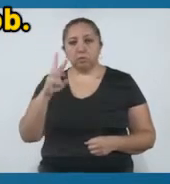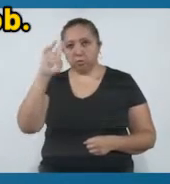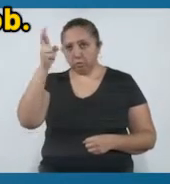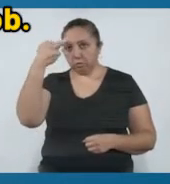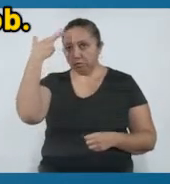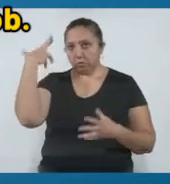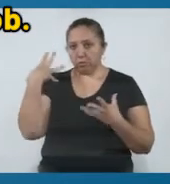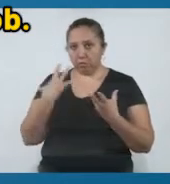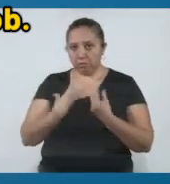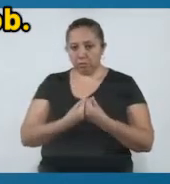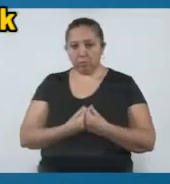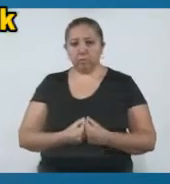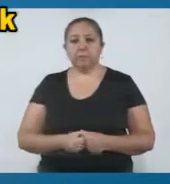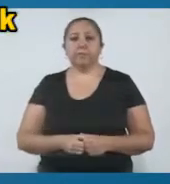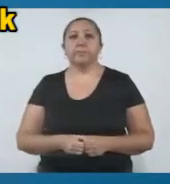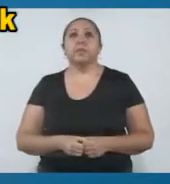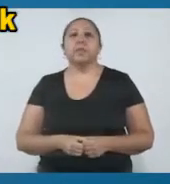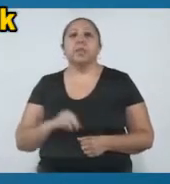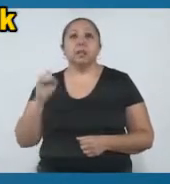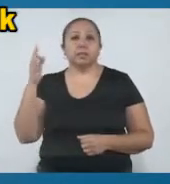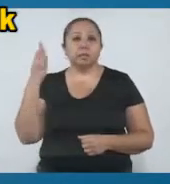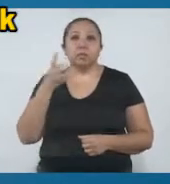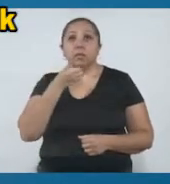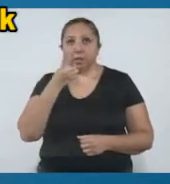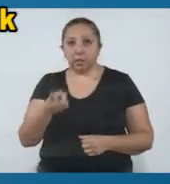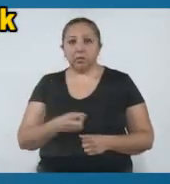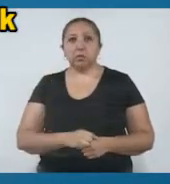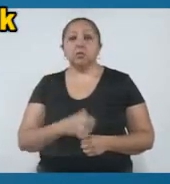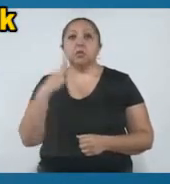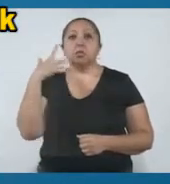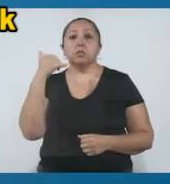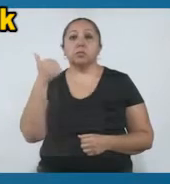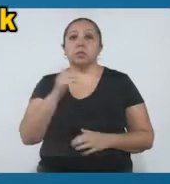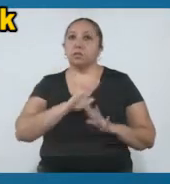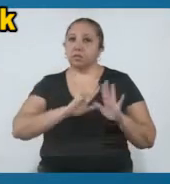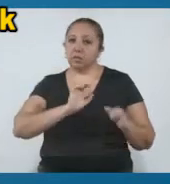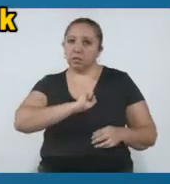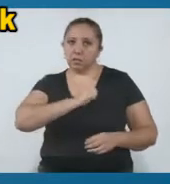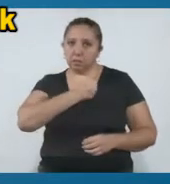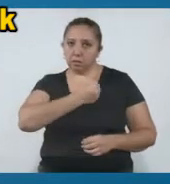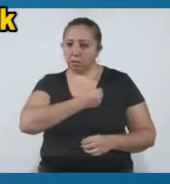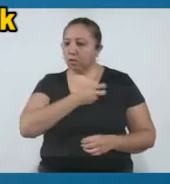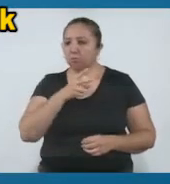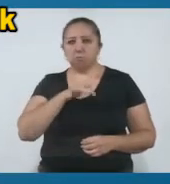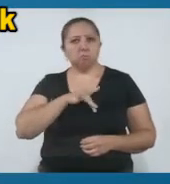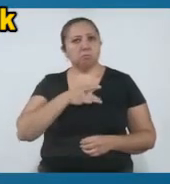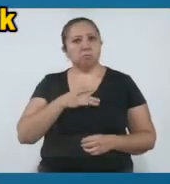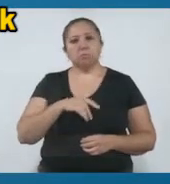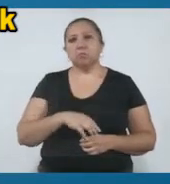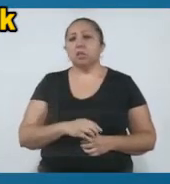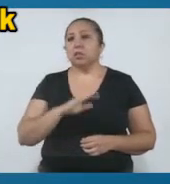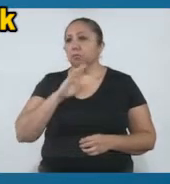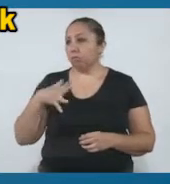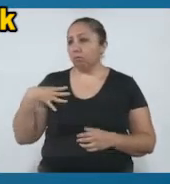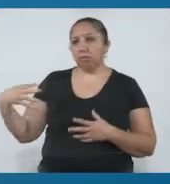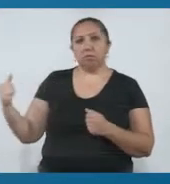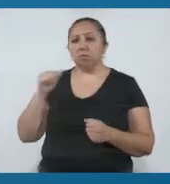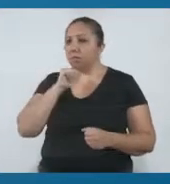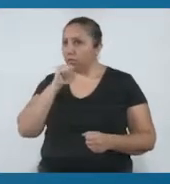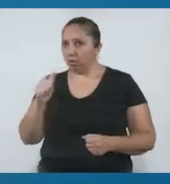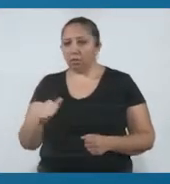recordamos, extranjeros. De los casos confirmados, 56 ya se recuperaron. No presentan síntomas ni pueden